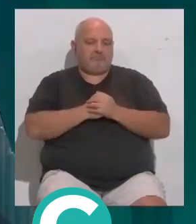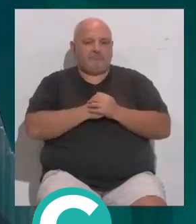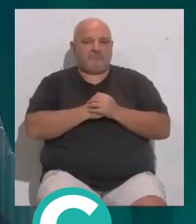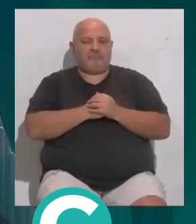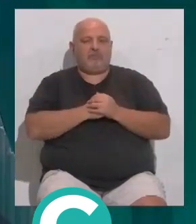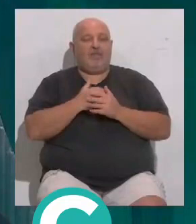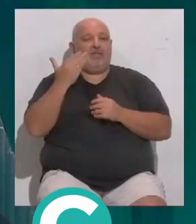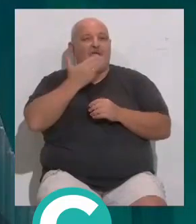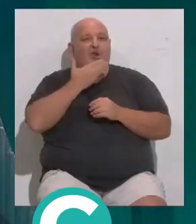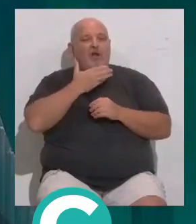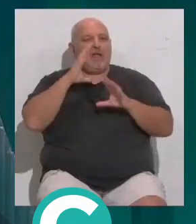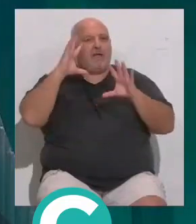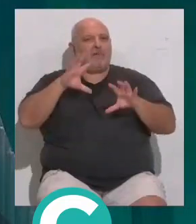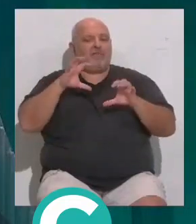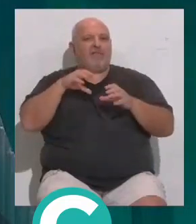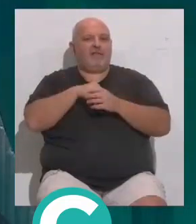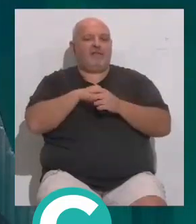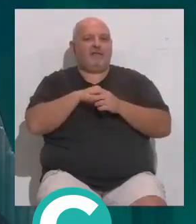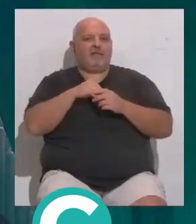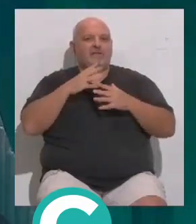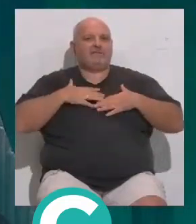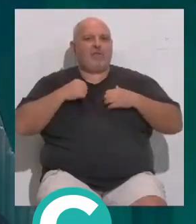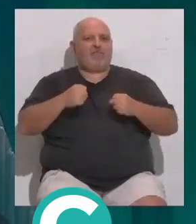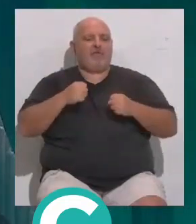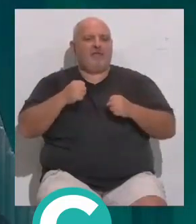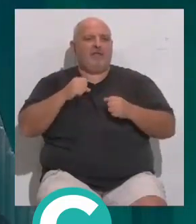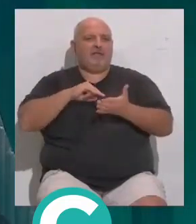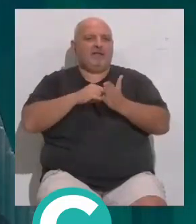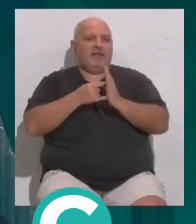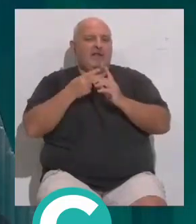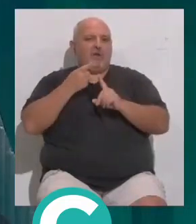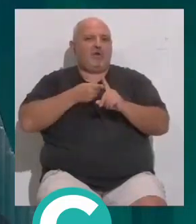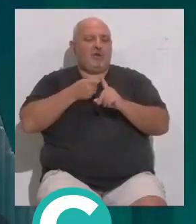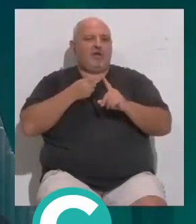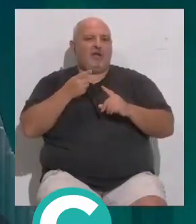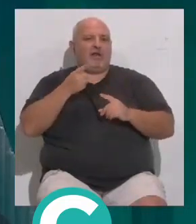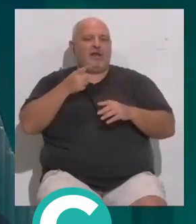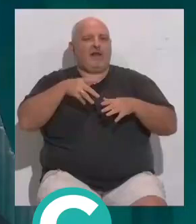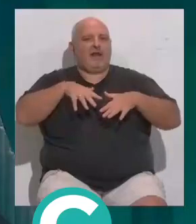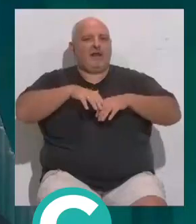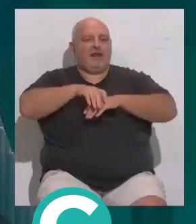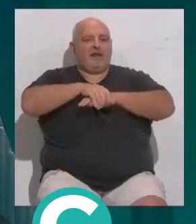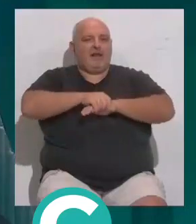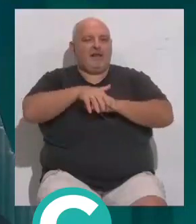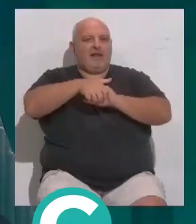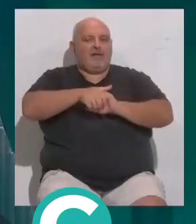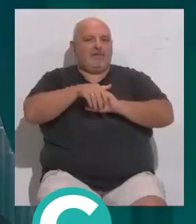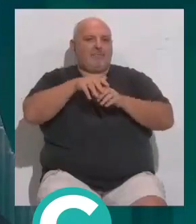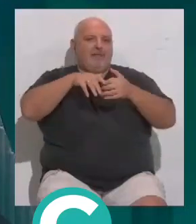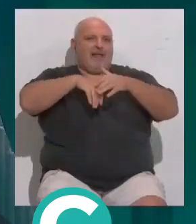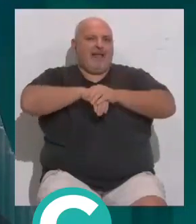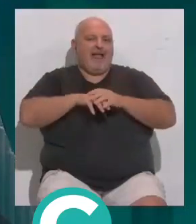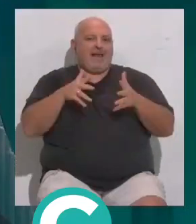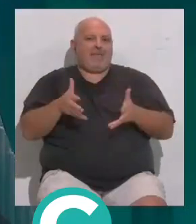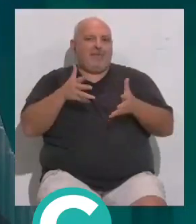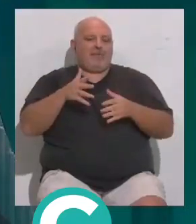Y los escolares aprenden hábitos saludables y también las técnicas de reanimación cardiopulmonar. Han